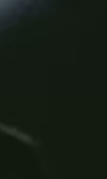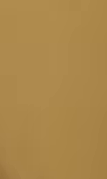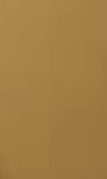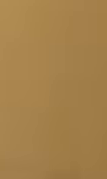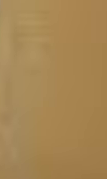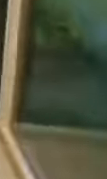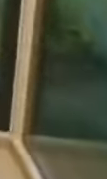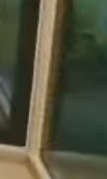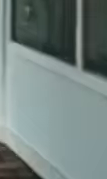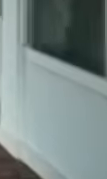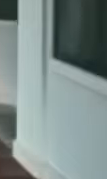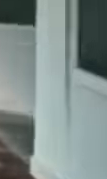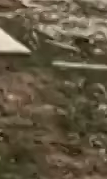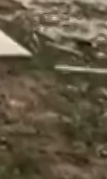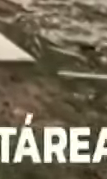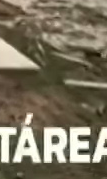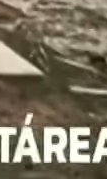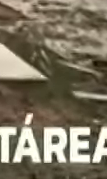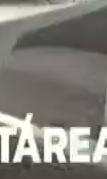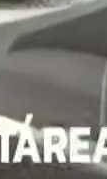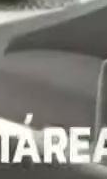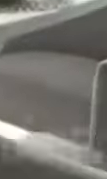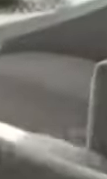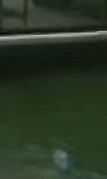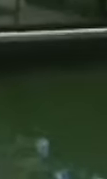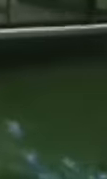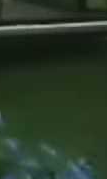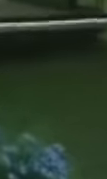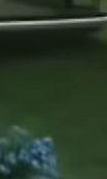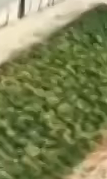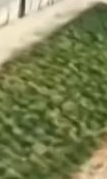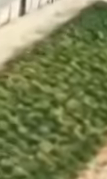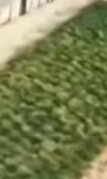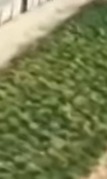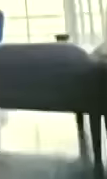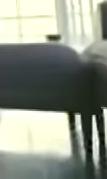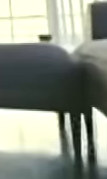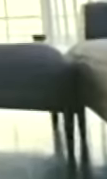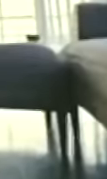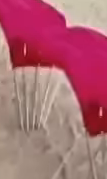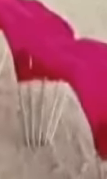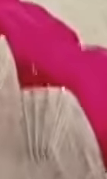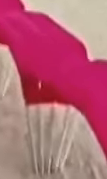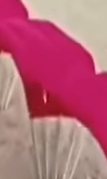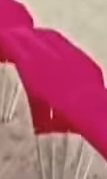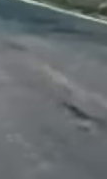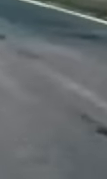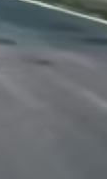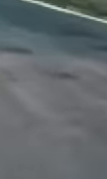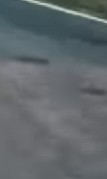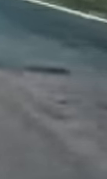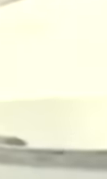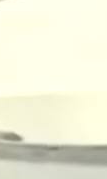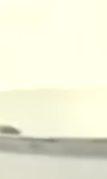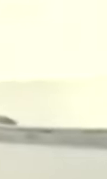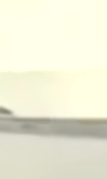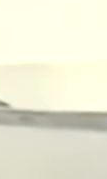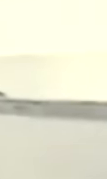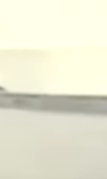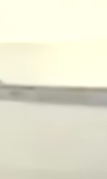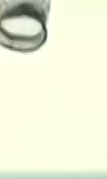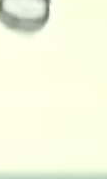trabajadores. Hemos rehabilitado las 110 hectáreas de nuestro querido complejo,